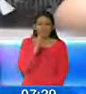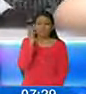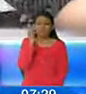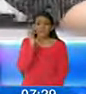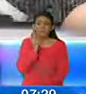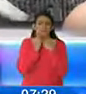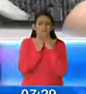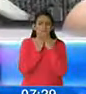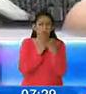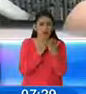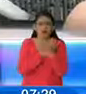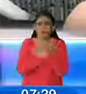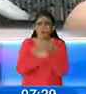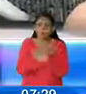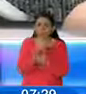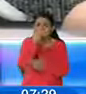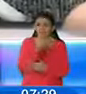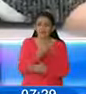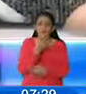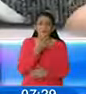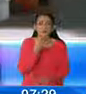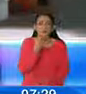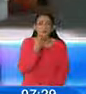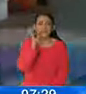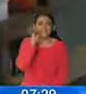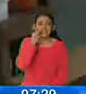es muy amable y el sabor es muy